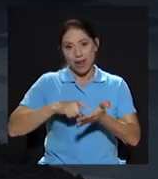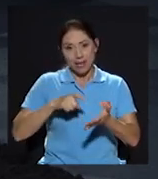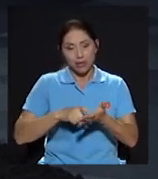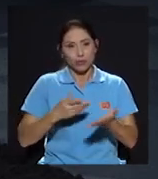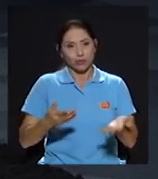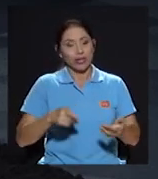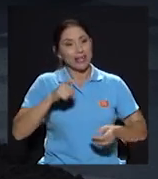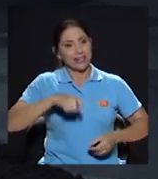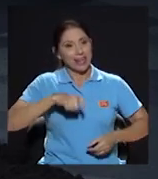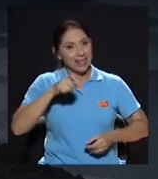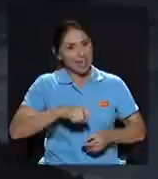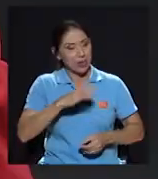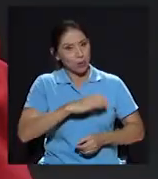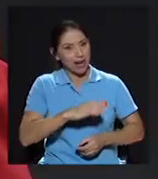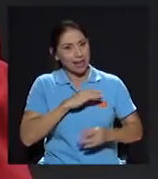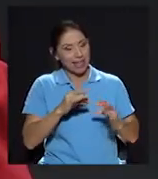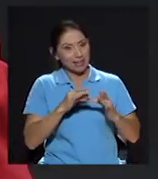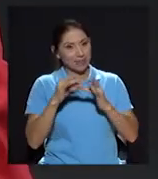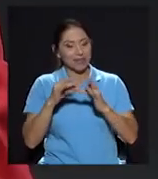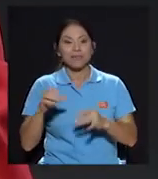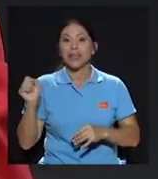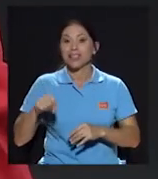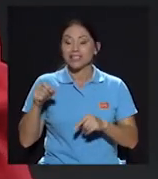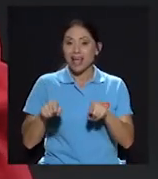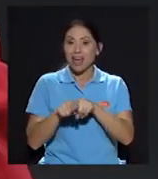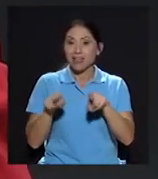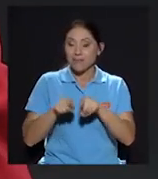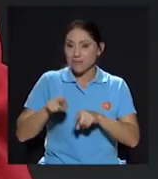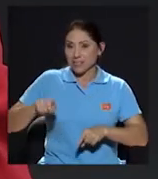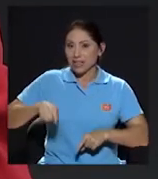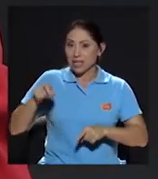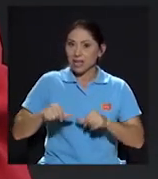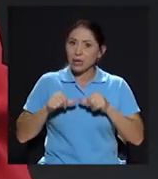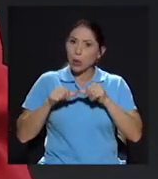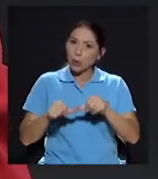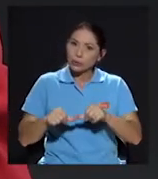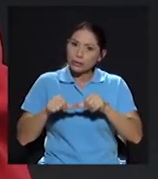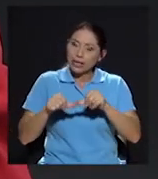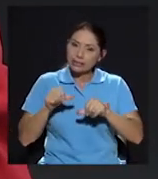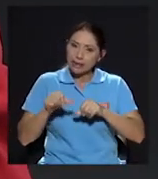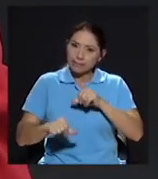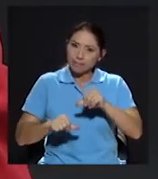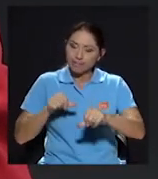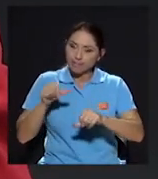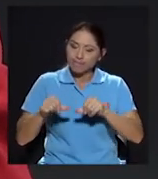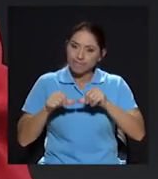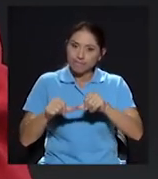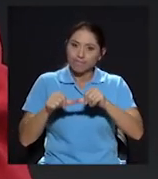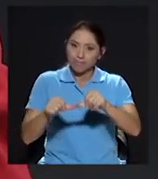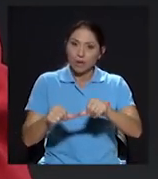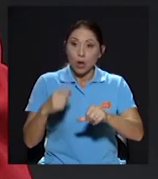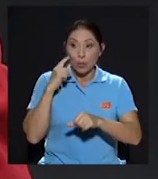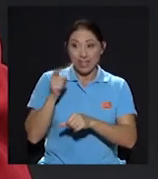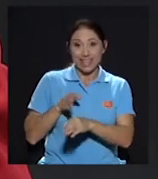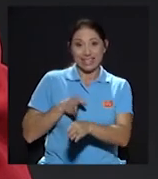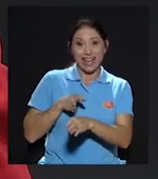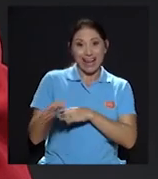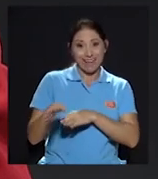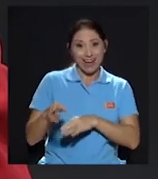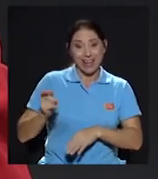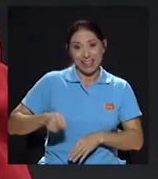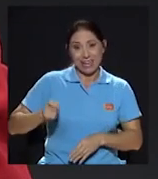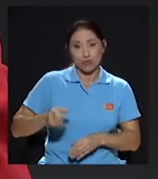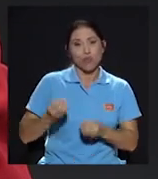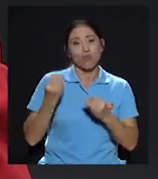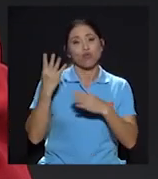alguna calidad especial y además requiere una constancia verdad porque claro fue una carrera que dure muchísimos años